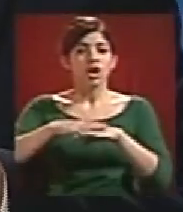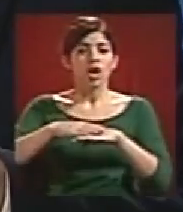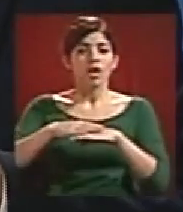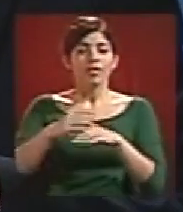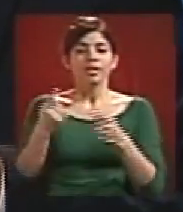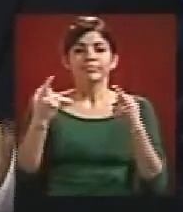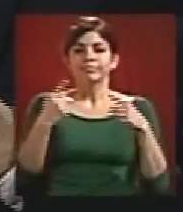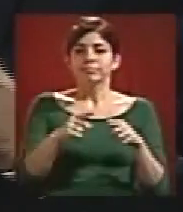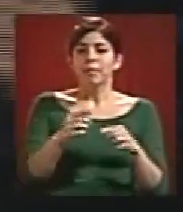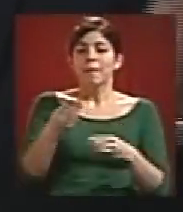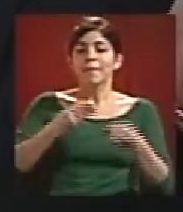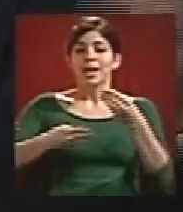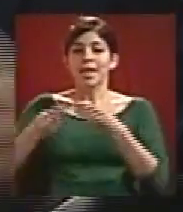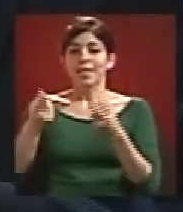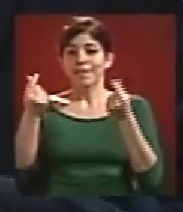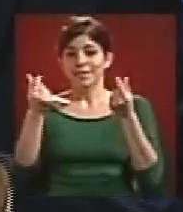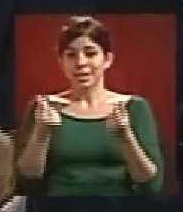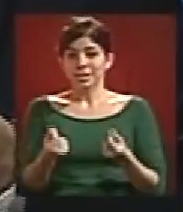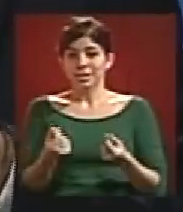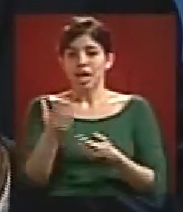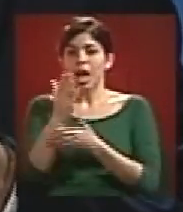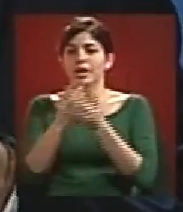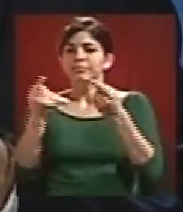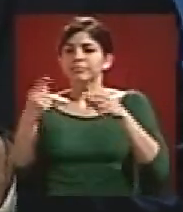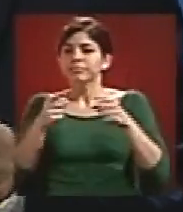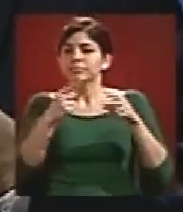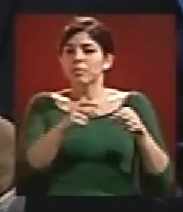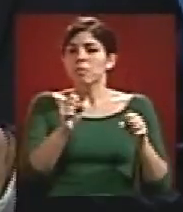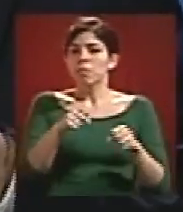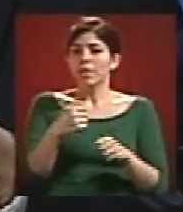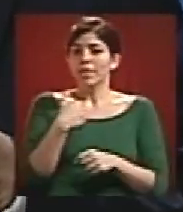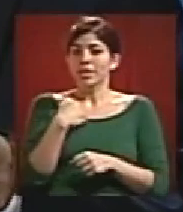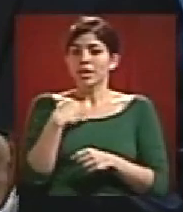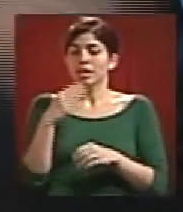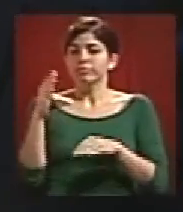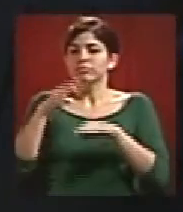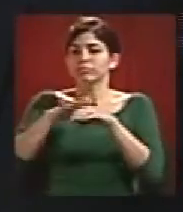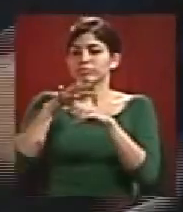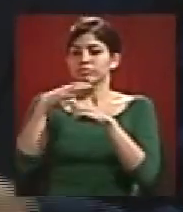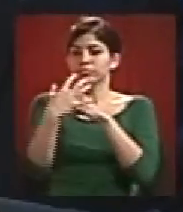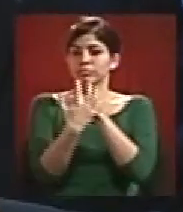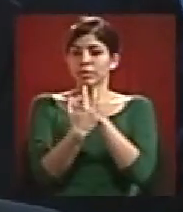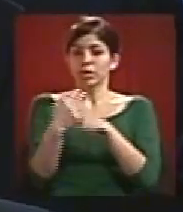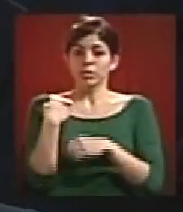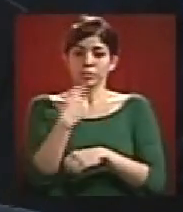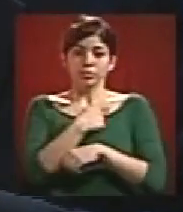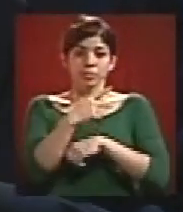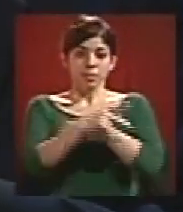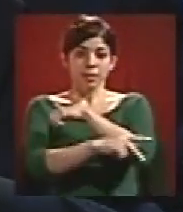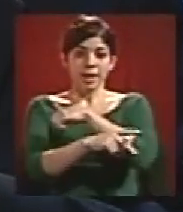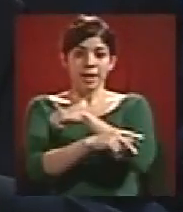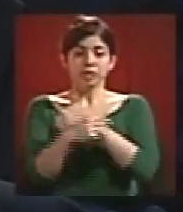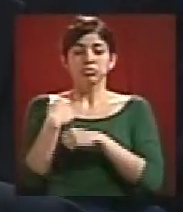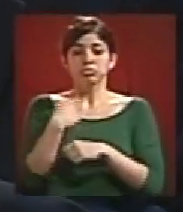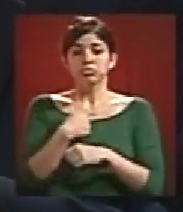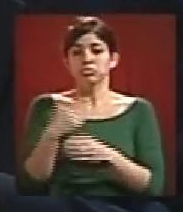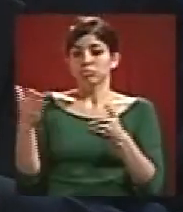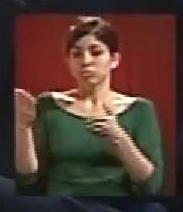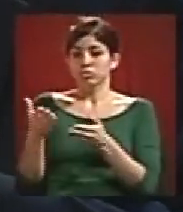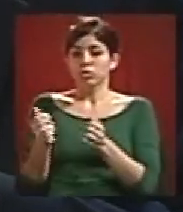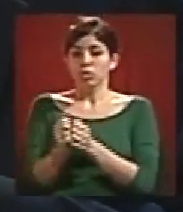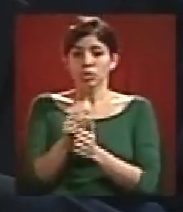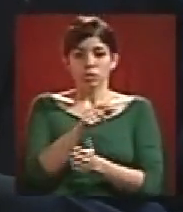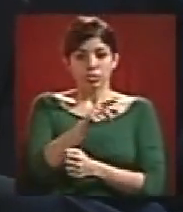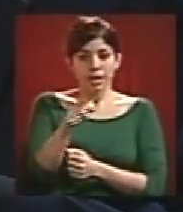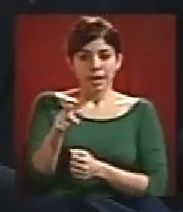mercados financieros y algunas de las consecuencias que puedan tener sobre el entorno nacional. Tengo el privilegio de tener con ustedes,